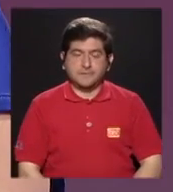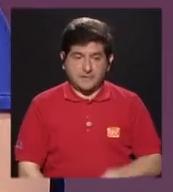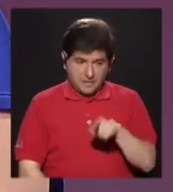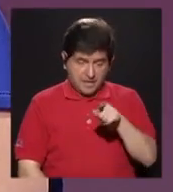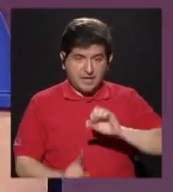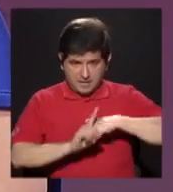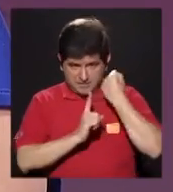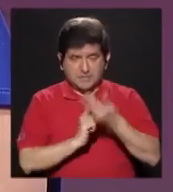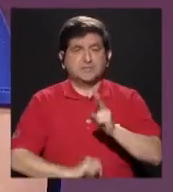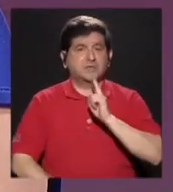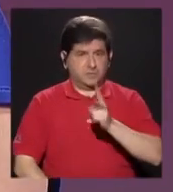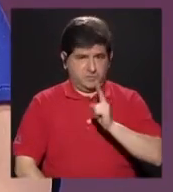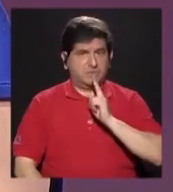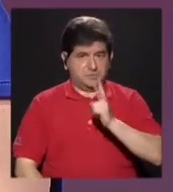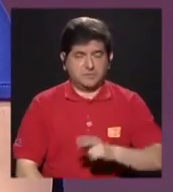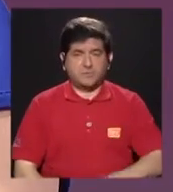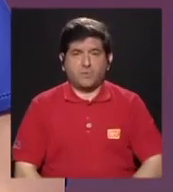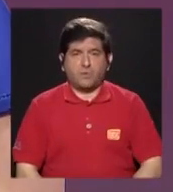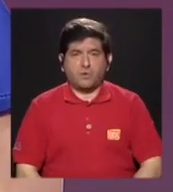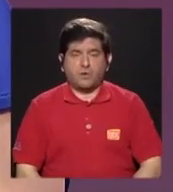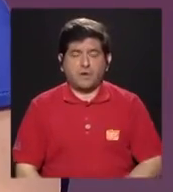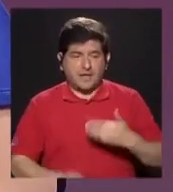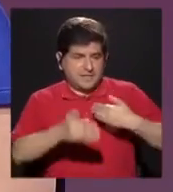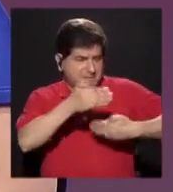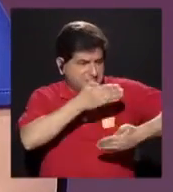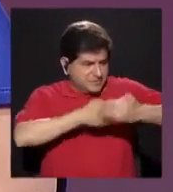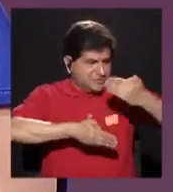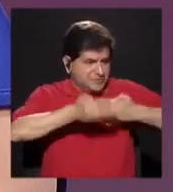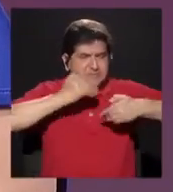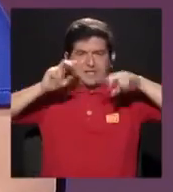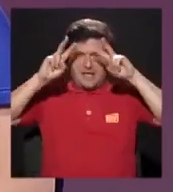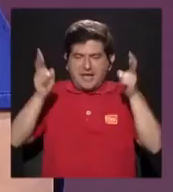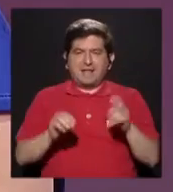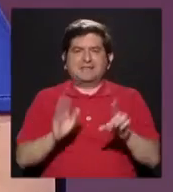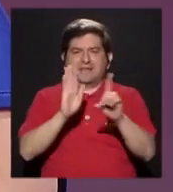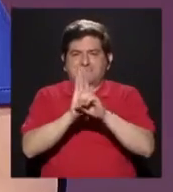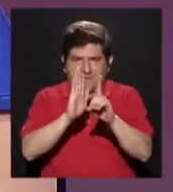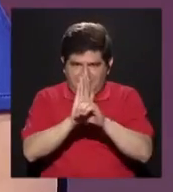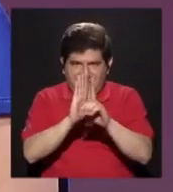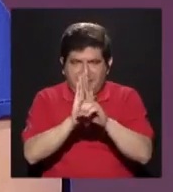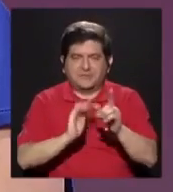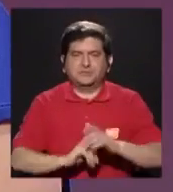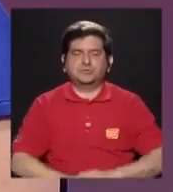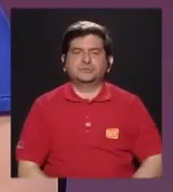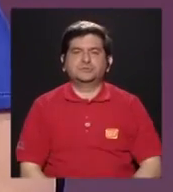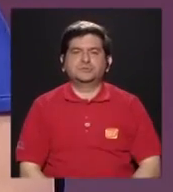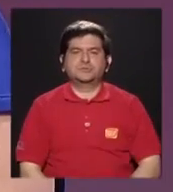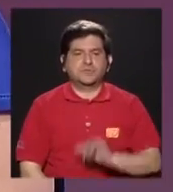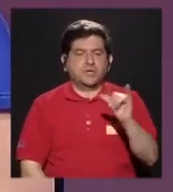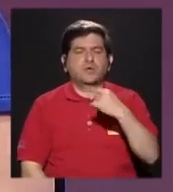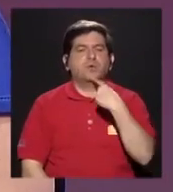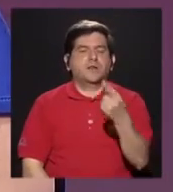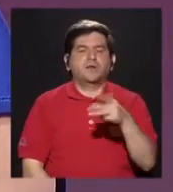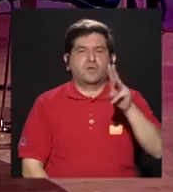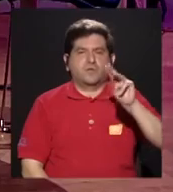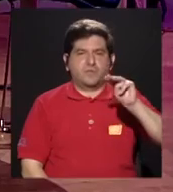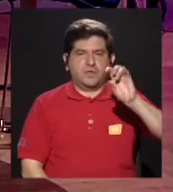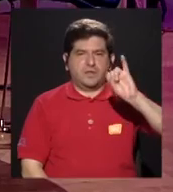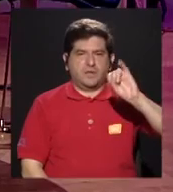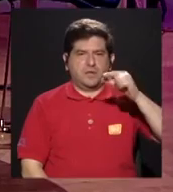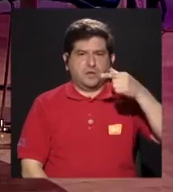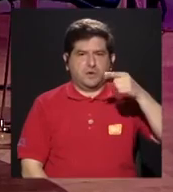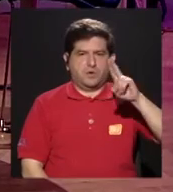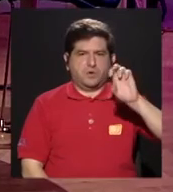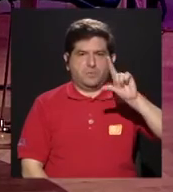realmente pues retroceder en materia de derechos verdad y miguel también lo mencionaba con el tema de la